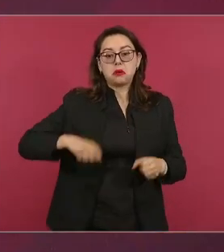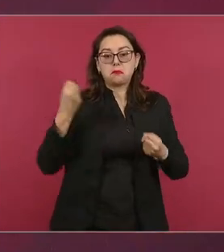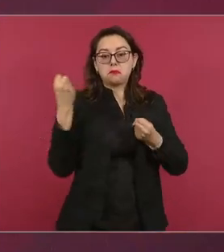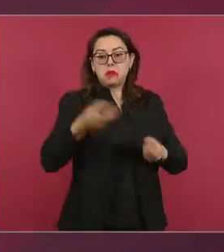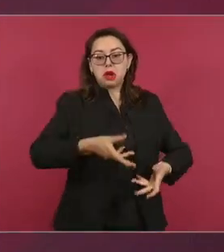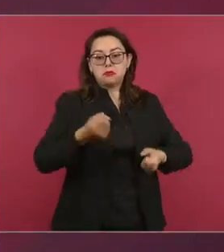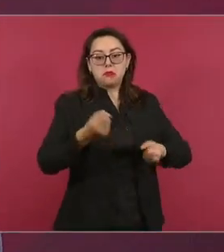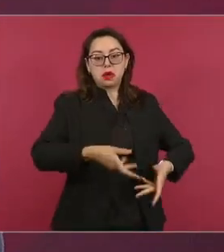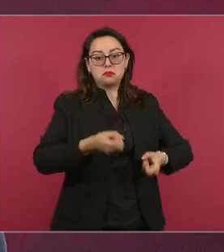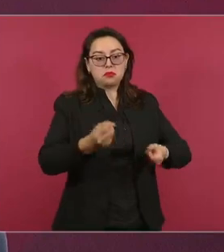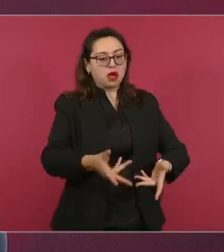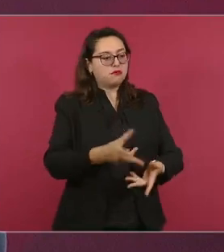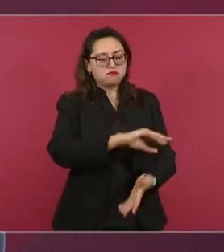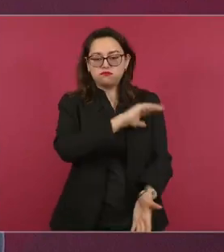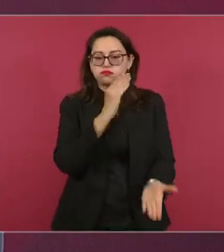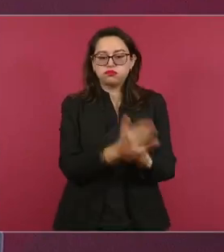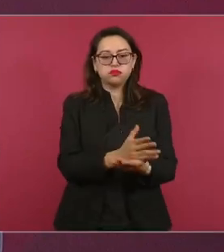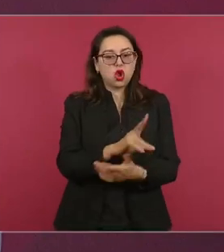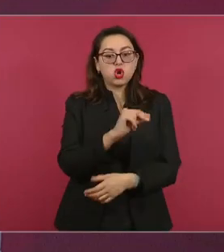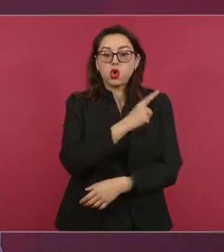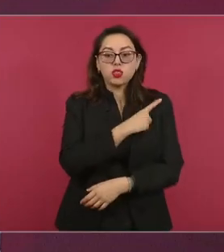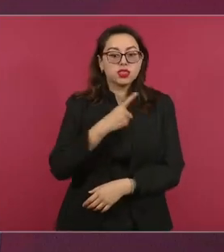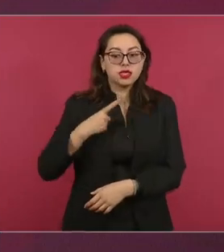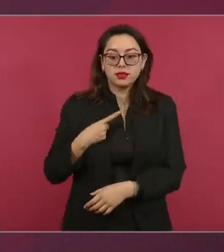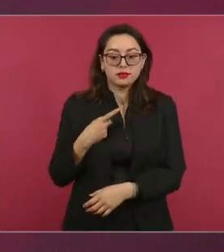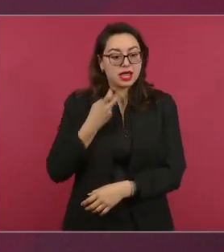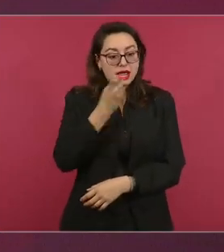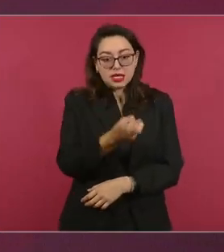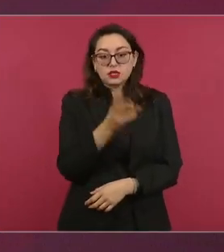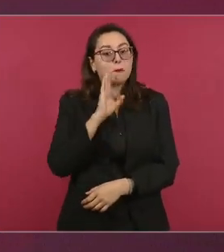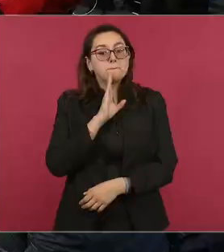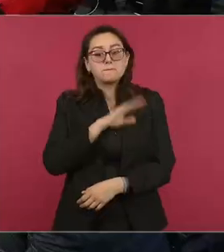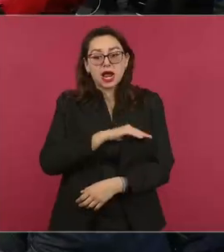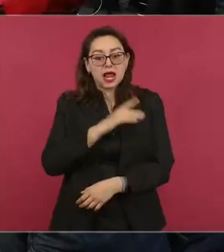lo que no se debe de permitir, porque una cosa es